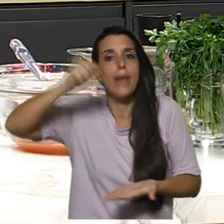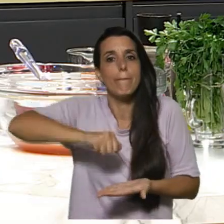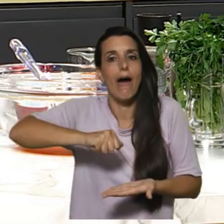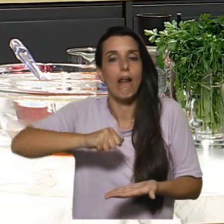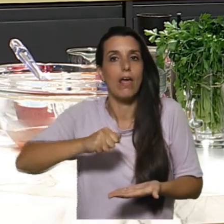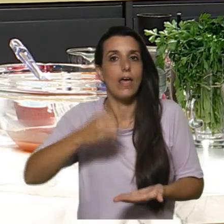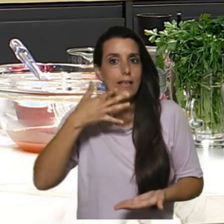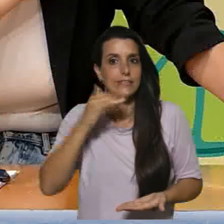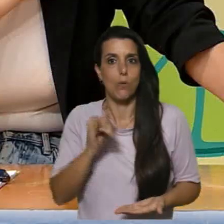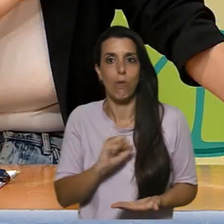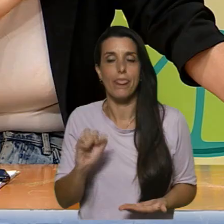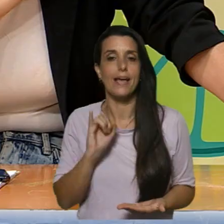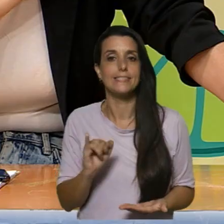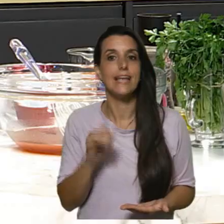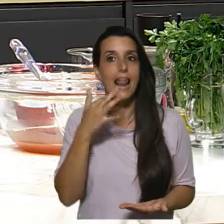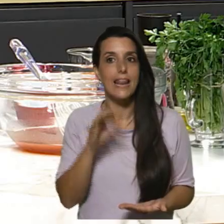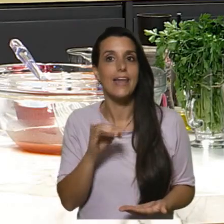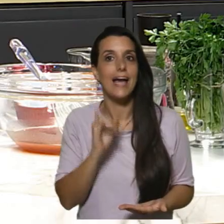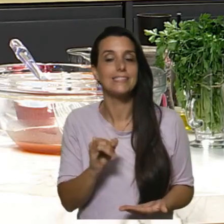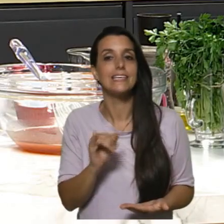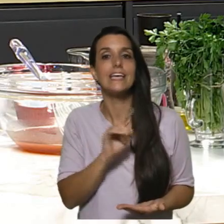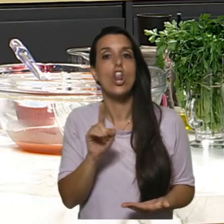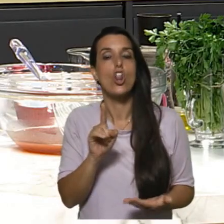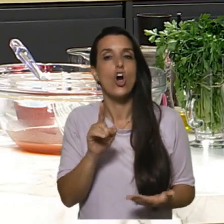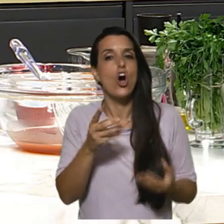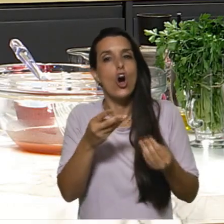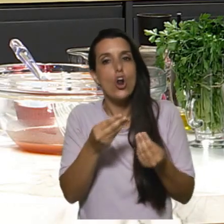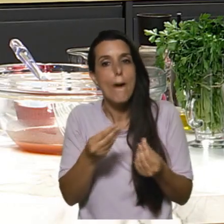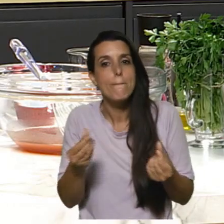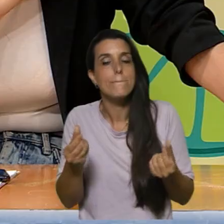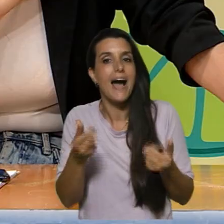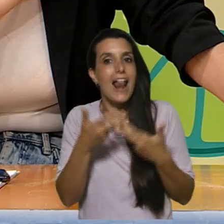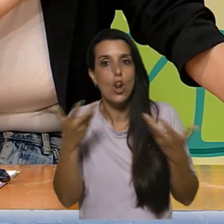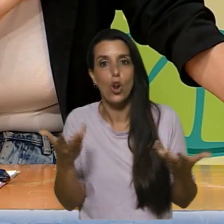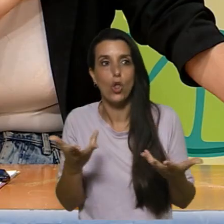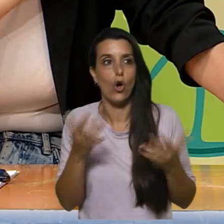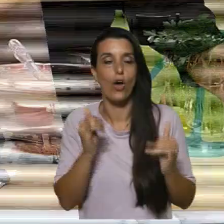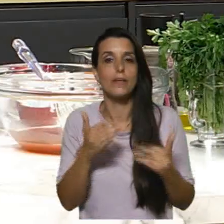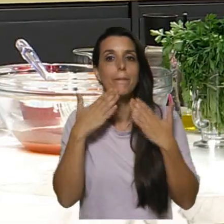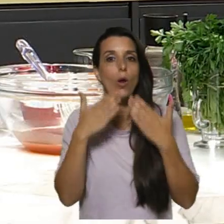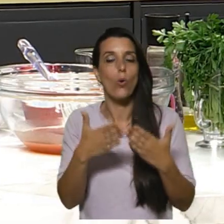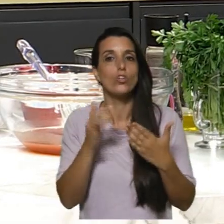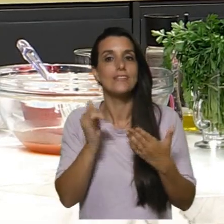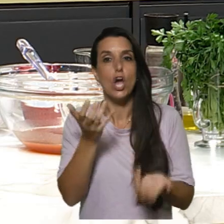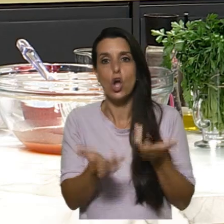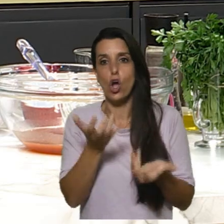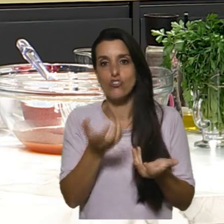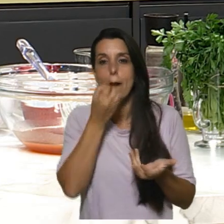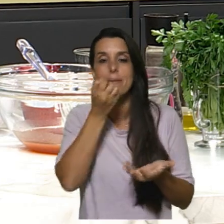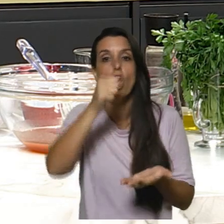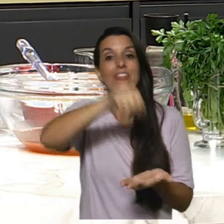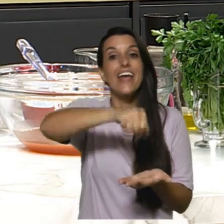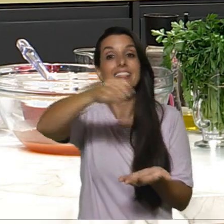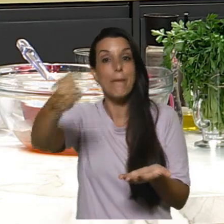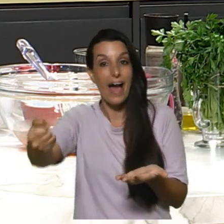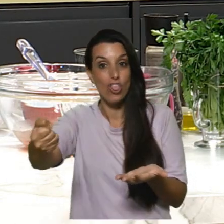pero en realidad no lo que... ¿La tapa o...? Estás buscando que no se te deshaga, que no... No sé, te claro. Pregunto. La idea es cocinarlo destapado para que no se te deshaga,